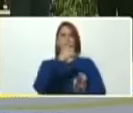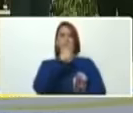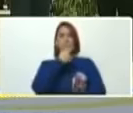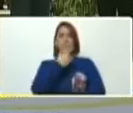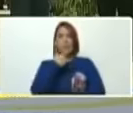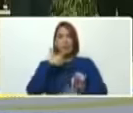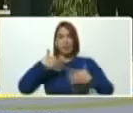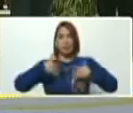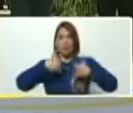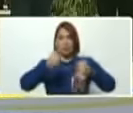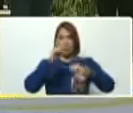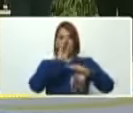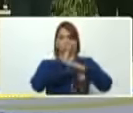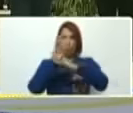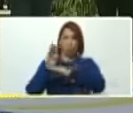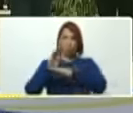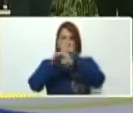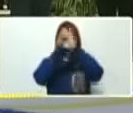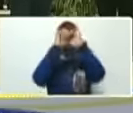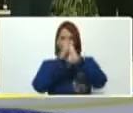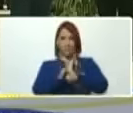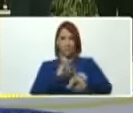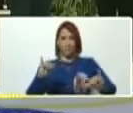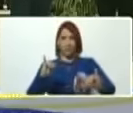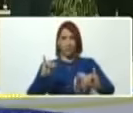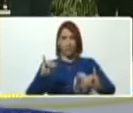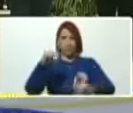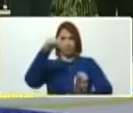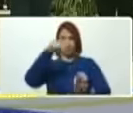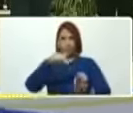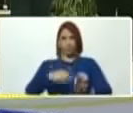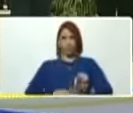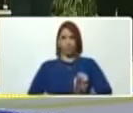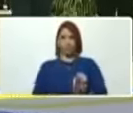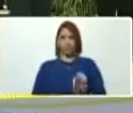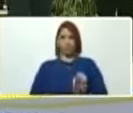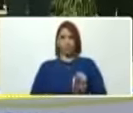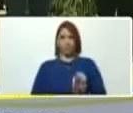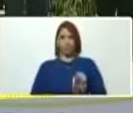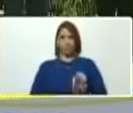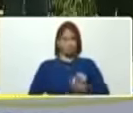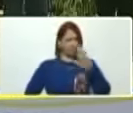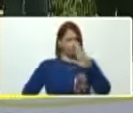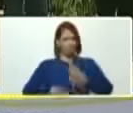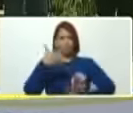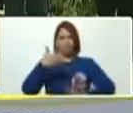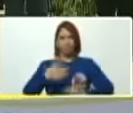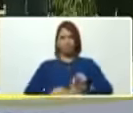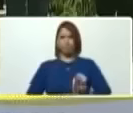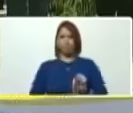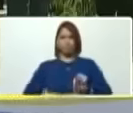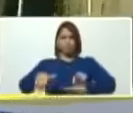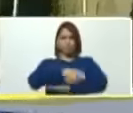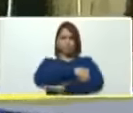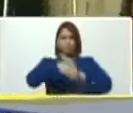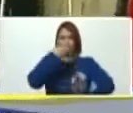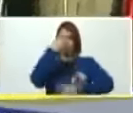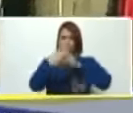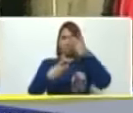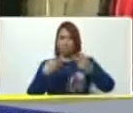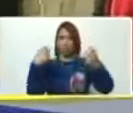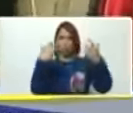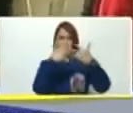y segura. Felicidades desde aquí. A la carga, a la calle, a la